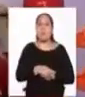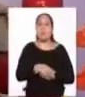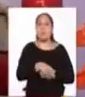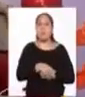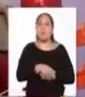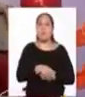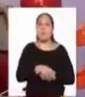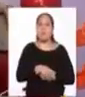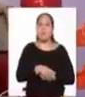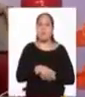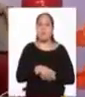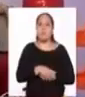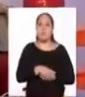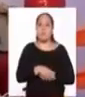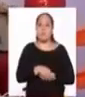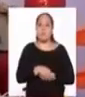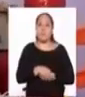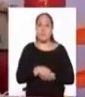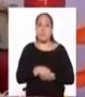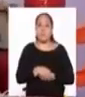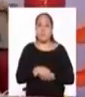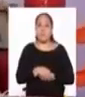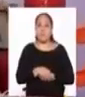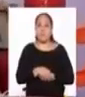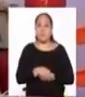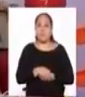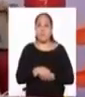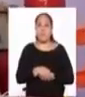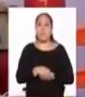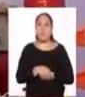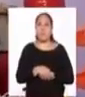Saco esto.